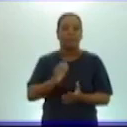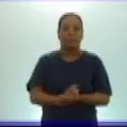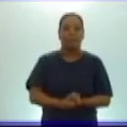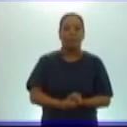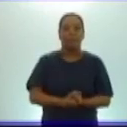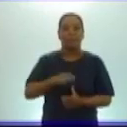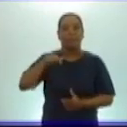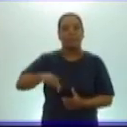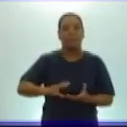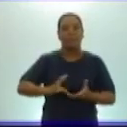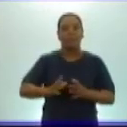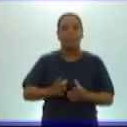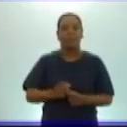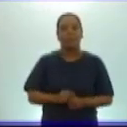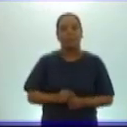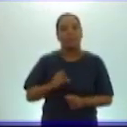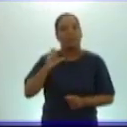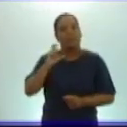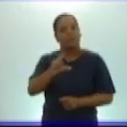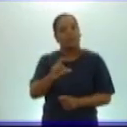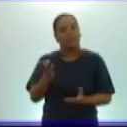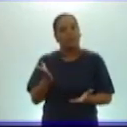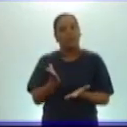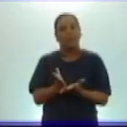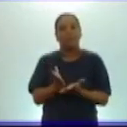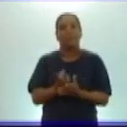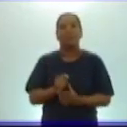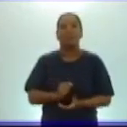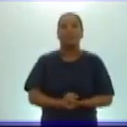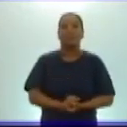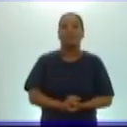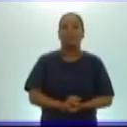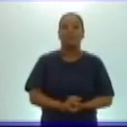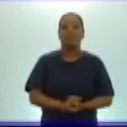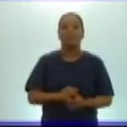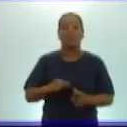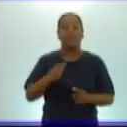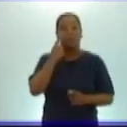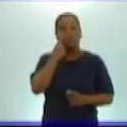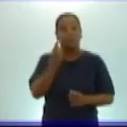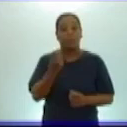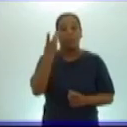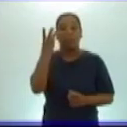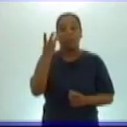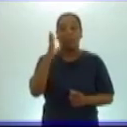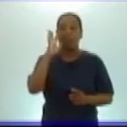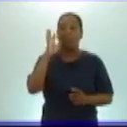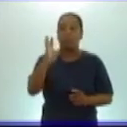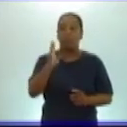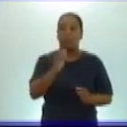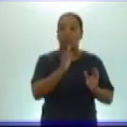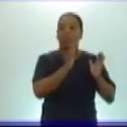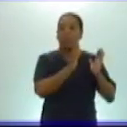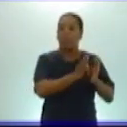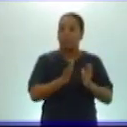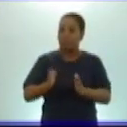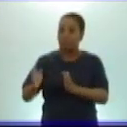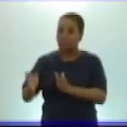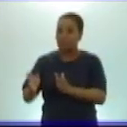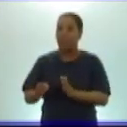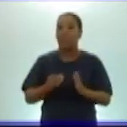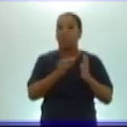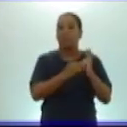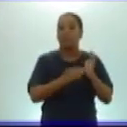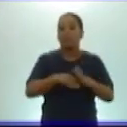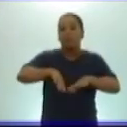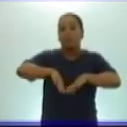forma ya hemos llegado al final de este encuentro. Fíjense que hemos visto 3 de las 4 operaciones fundamentales de separación de los componentes de las mezclas y